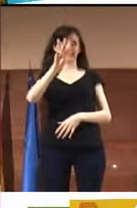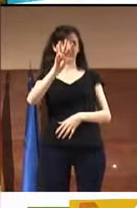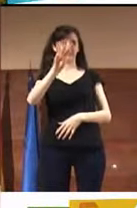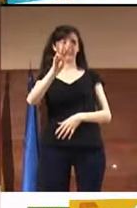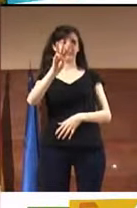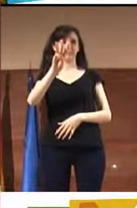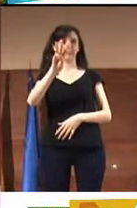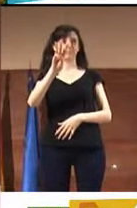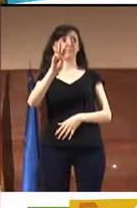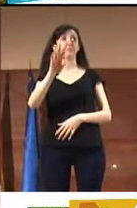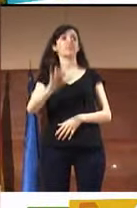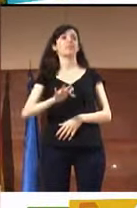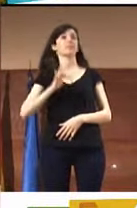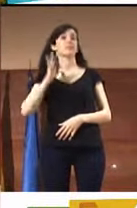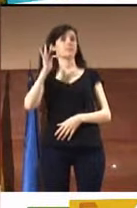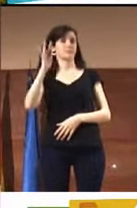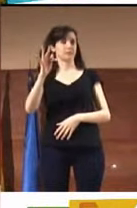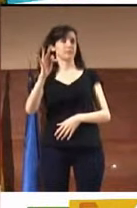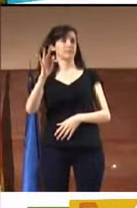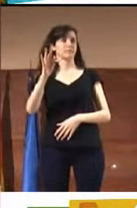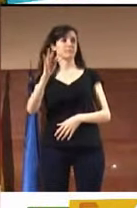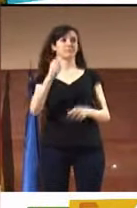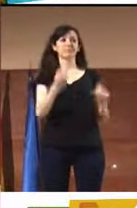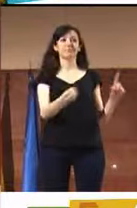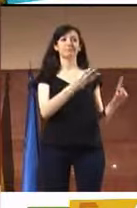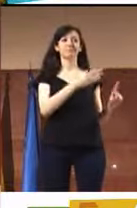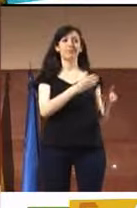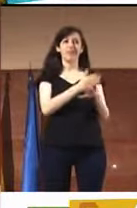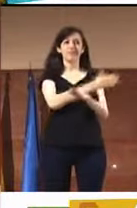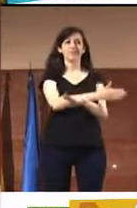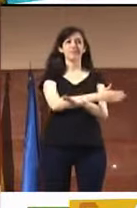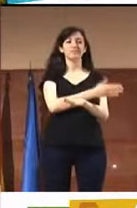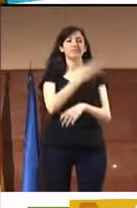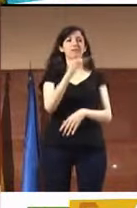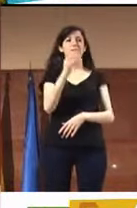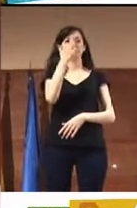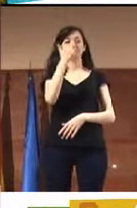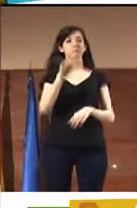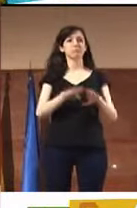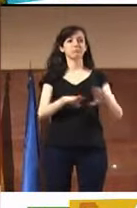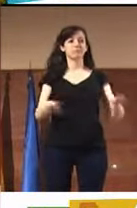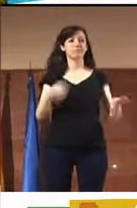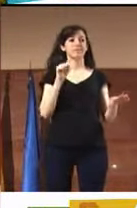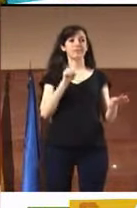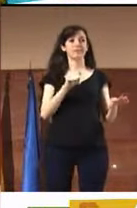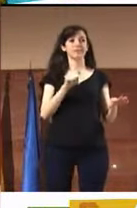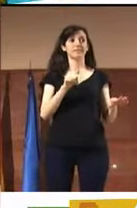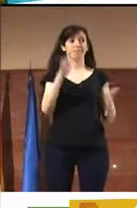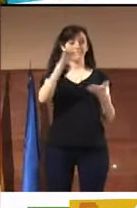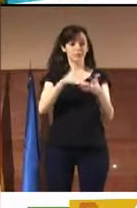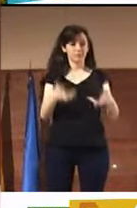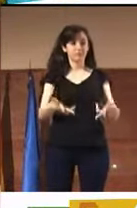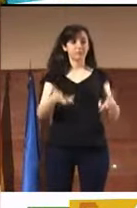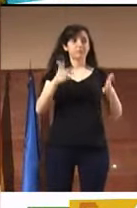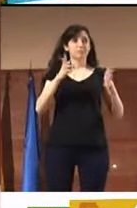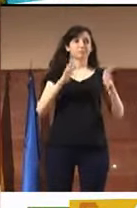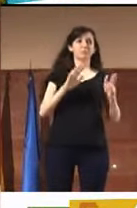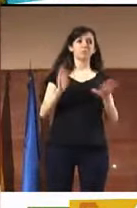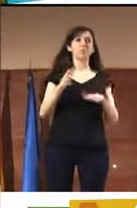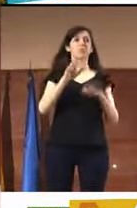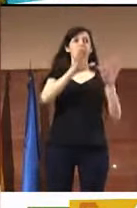solo esto, sino que estábamos hablando en la diapositiva anterior de que tenemos un reposapiés con el que le ganamos a la hora de subirnos a la silla unos 10 o